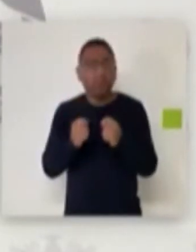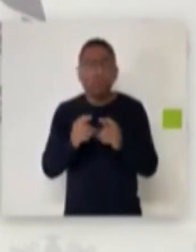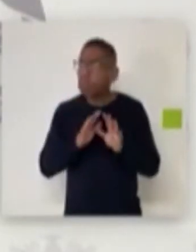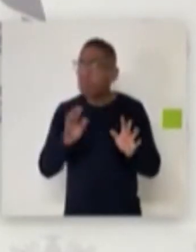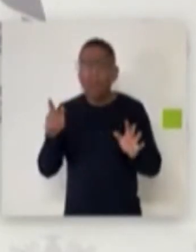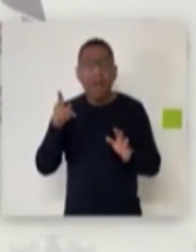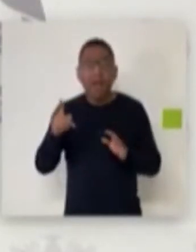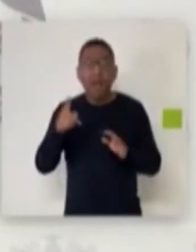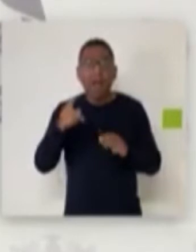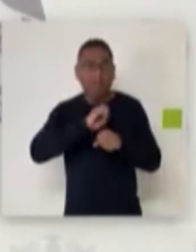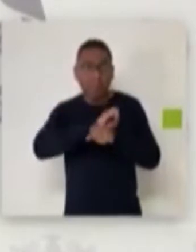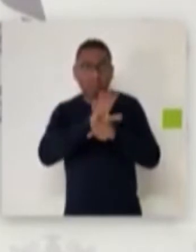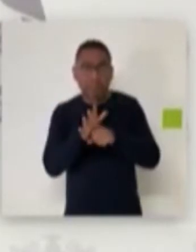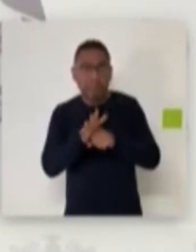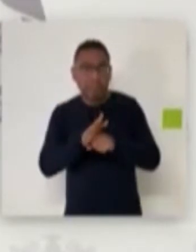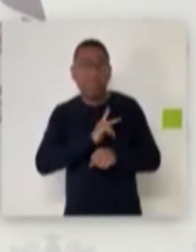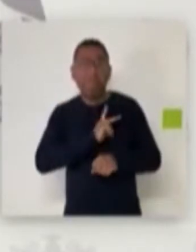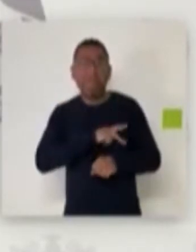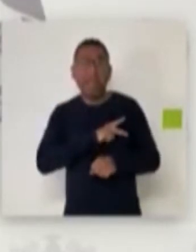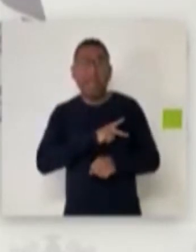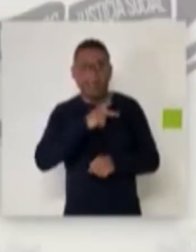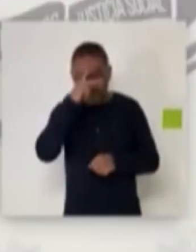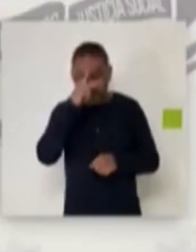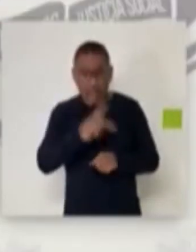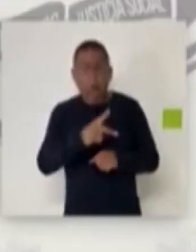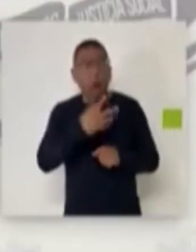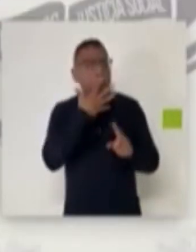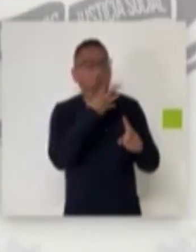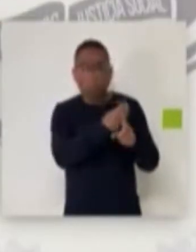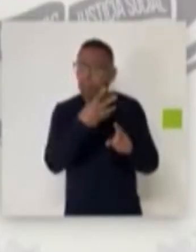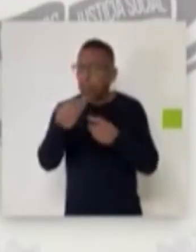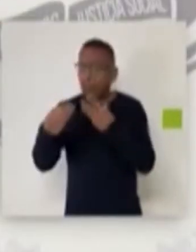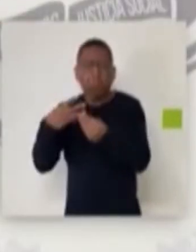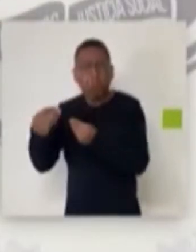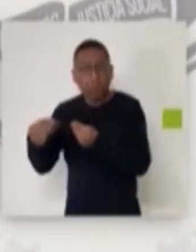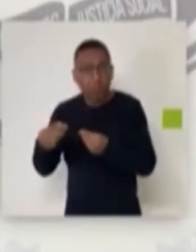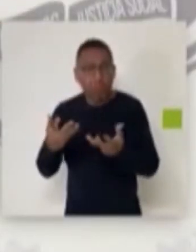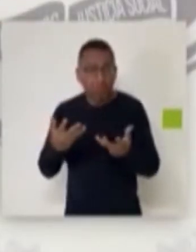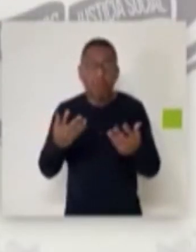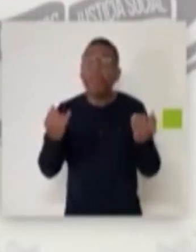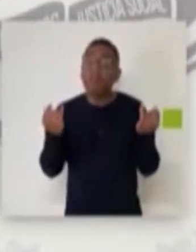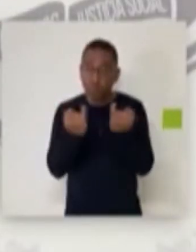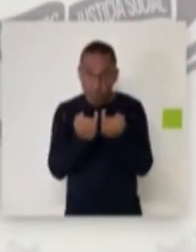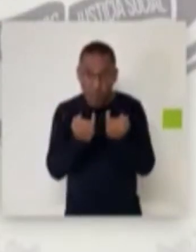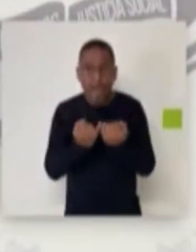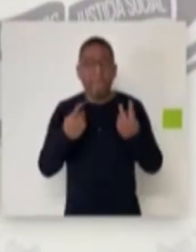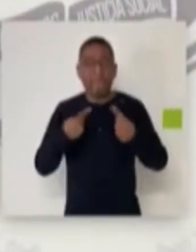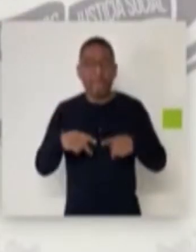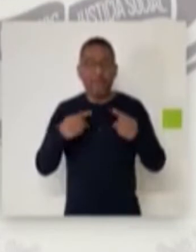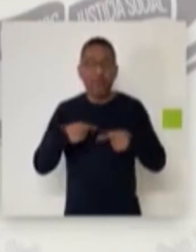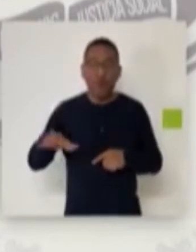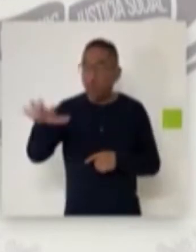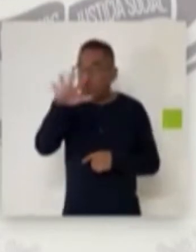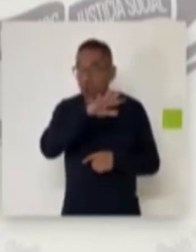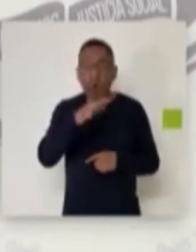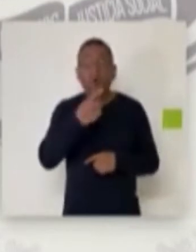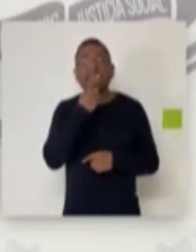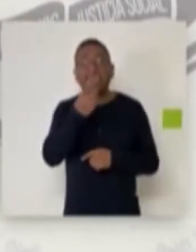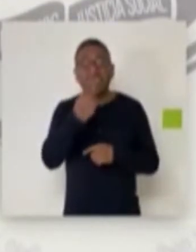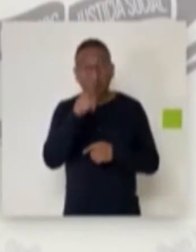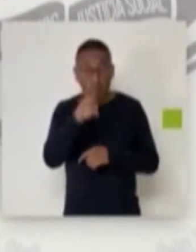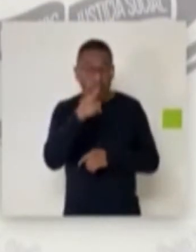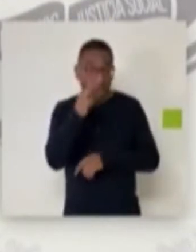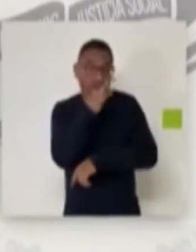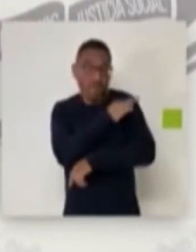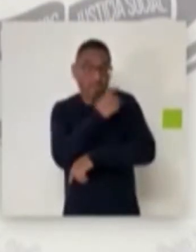y están en una condición crítica a su salud. Igualmente, pedirle a la población que ha sido vacunada que siga